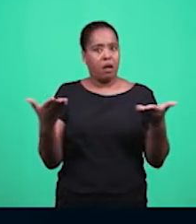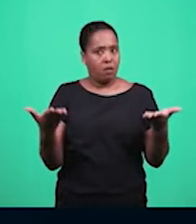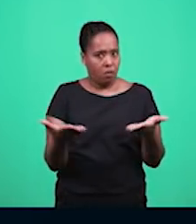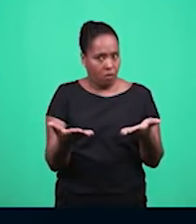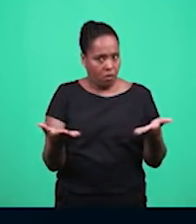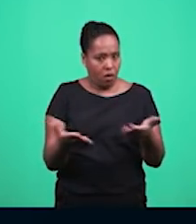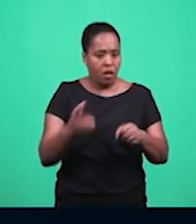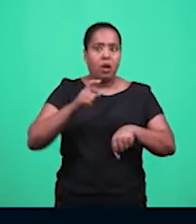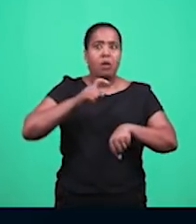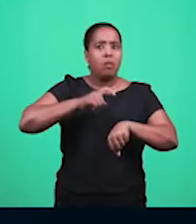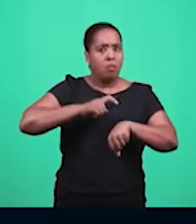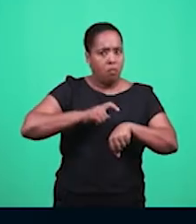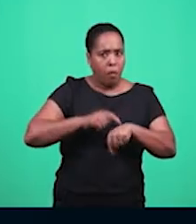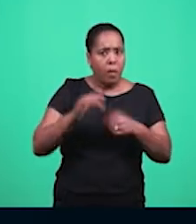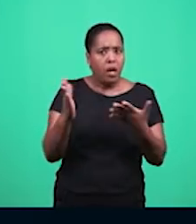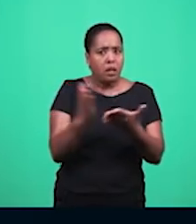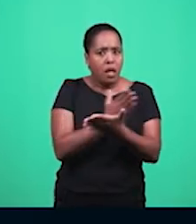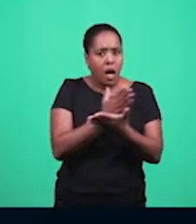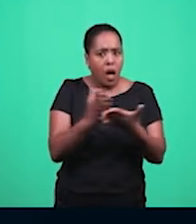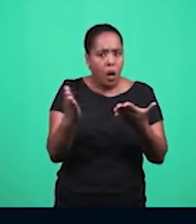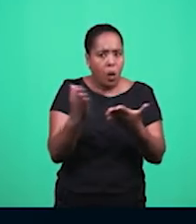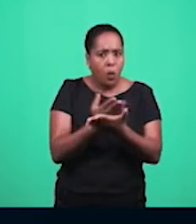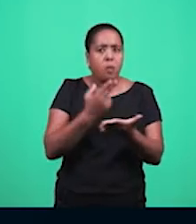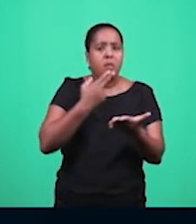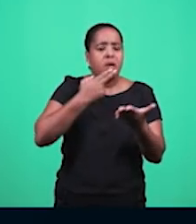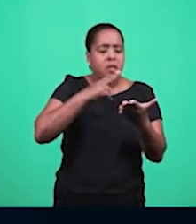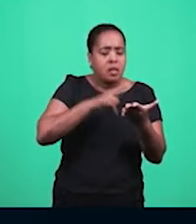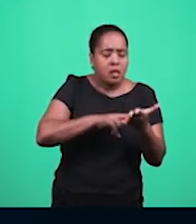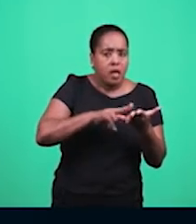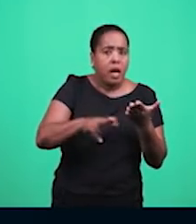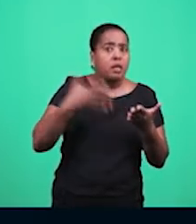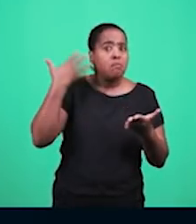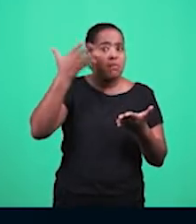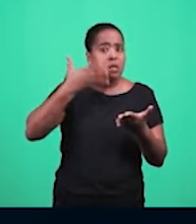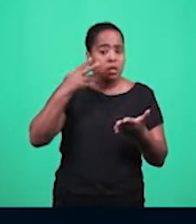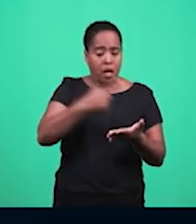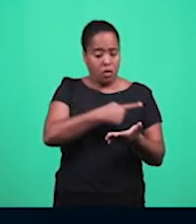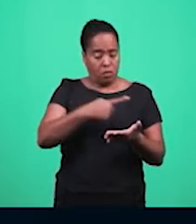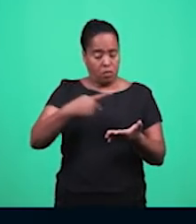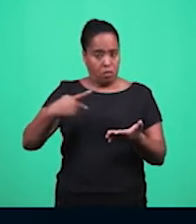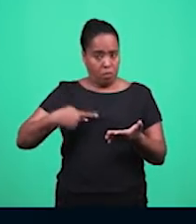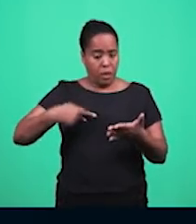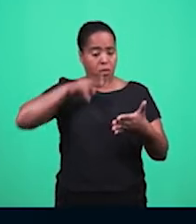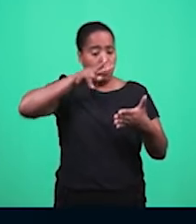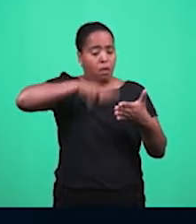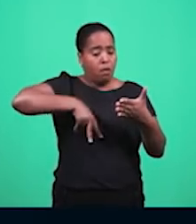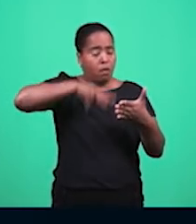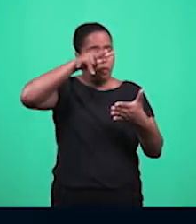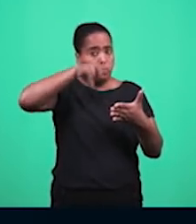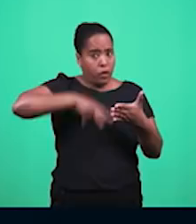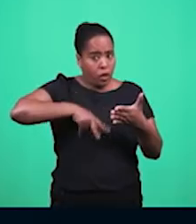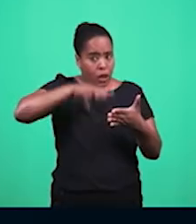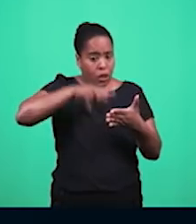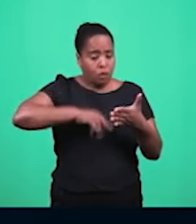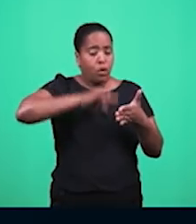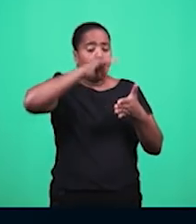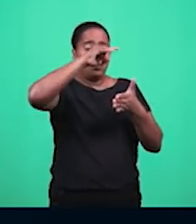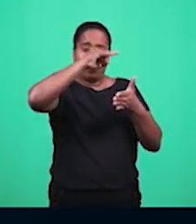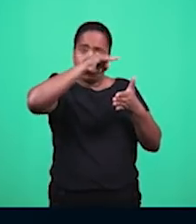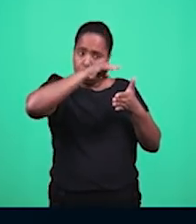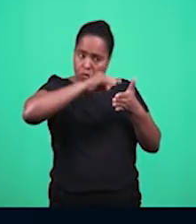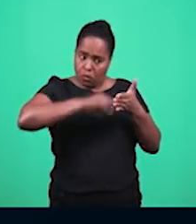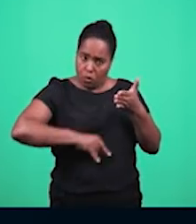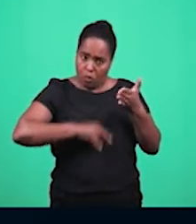ahora nosotros vamos a tener un momento en que algunas cartas y recados los pastores han dado a sus iglesias y serán leídos